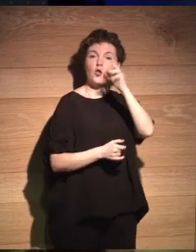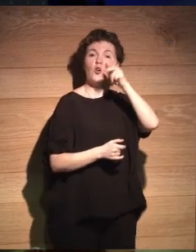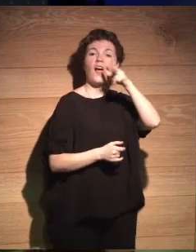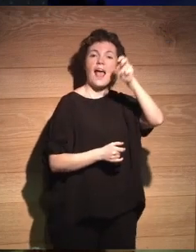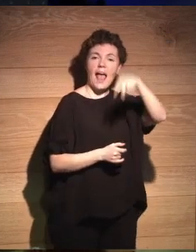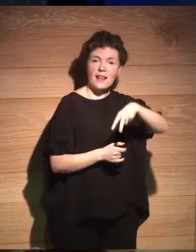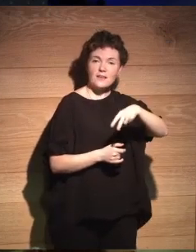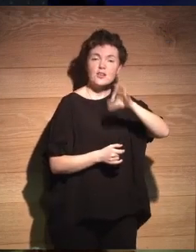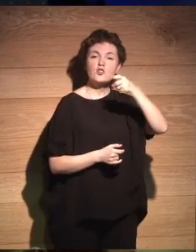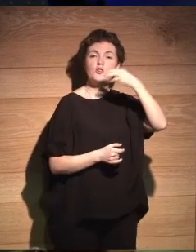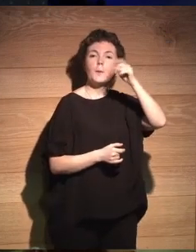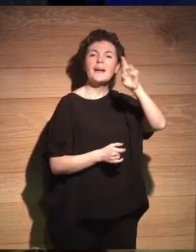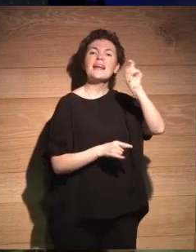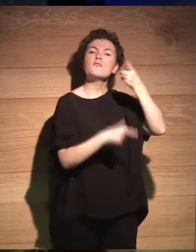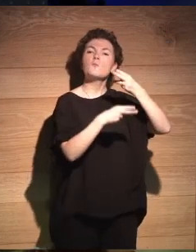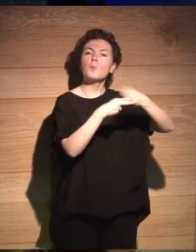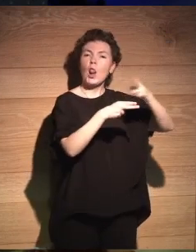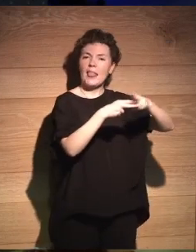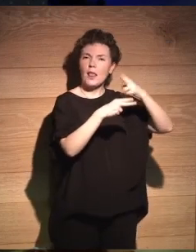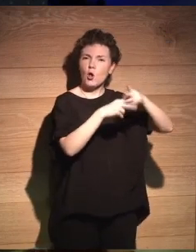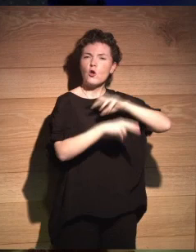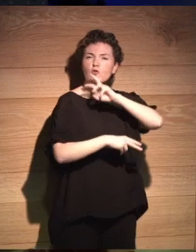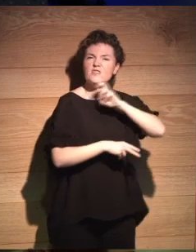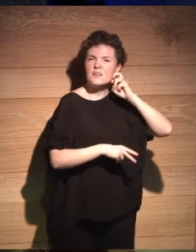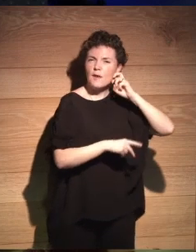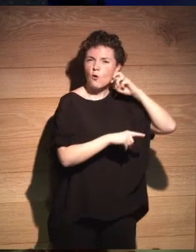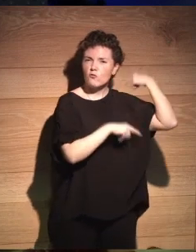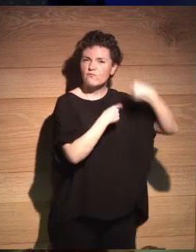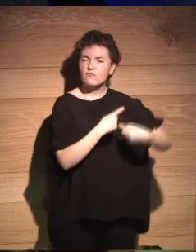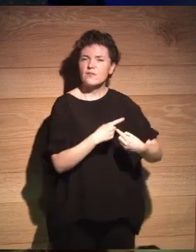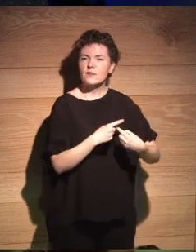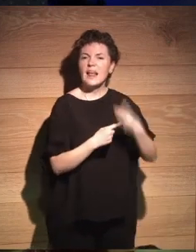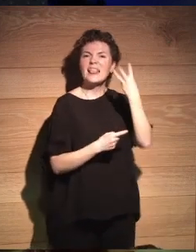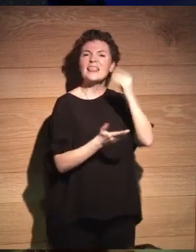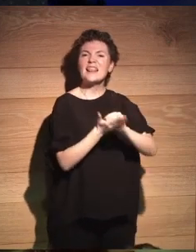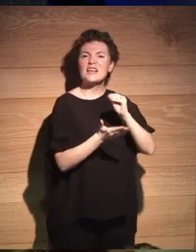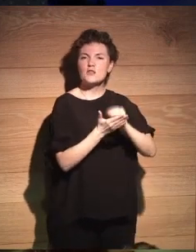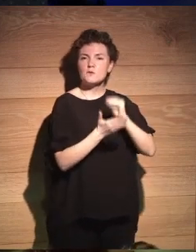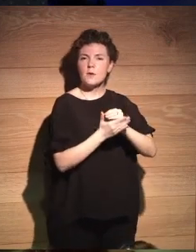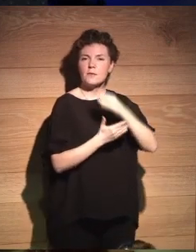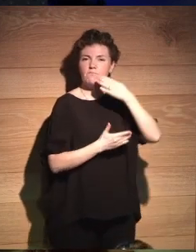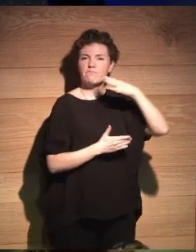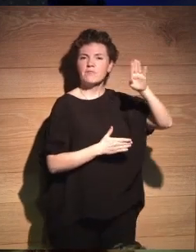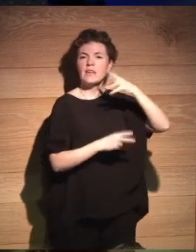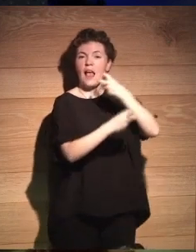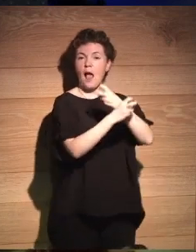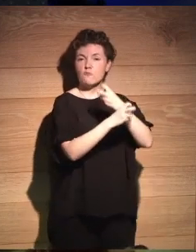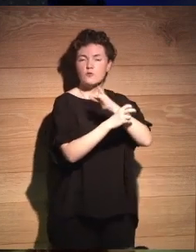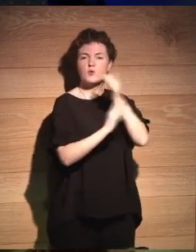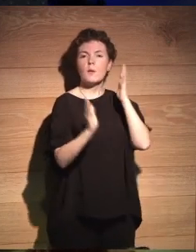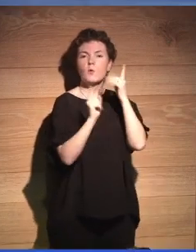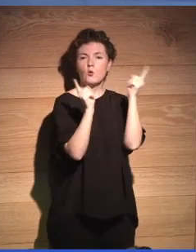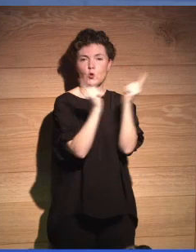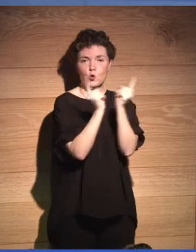Schober, un político conservador y que fue 3 veces canciller austríaco, pero solo por periodos